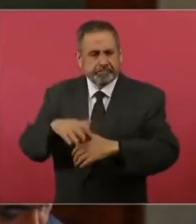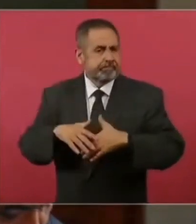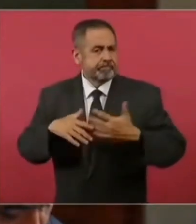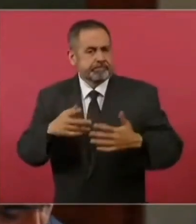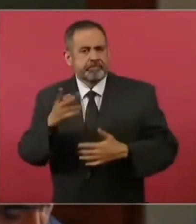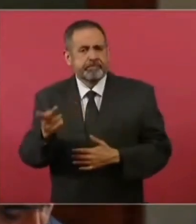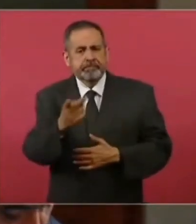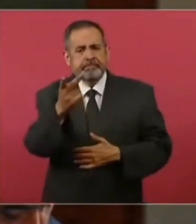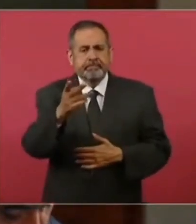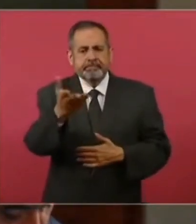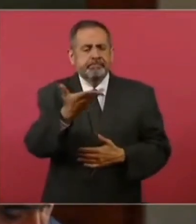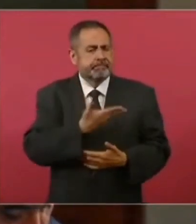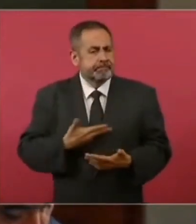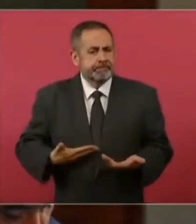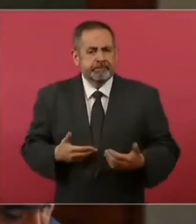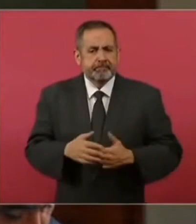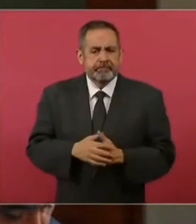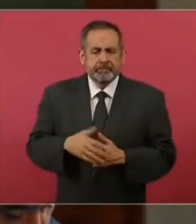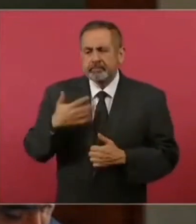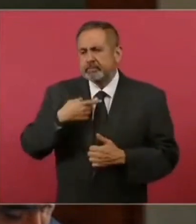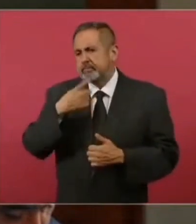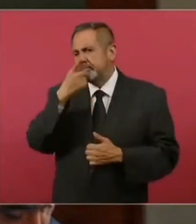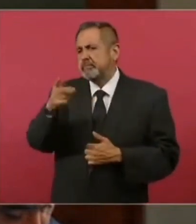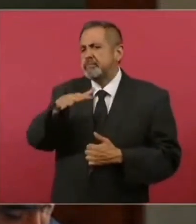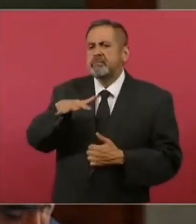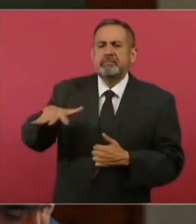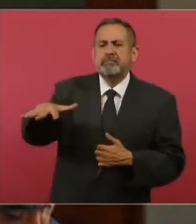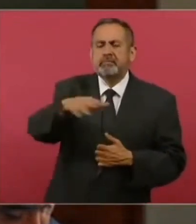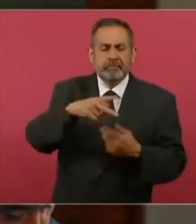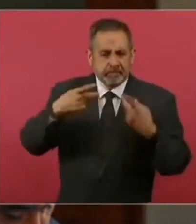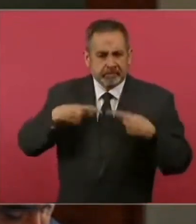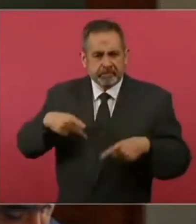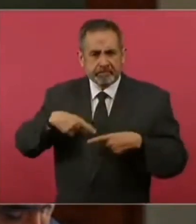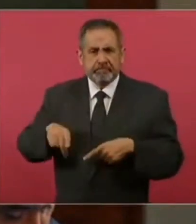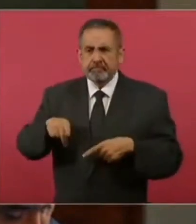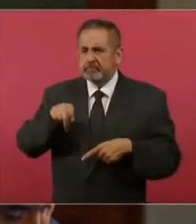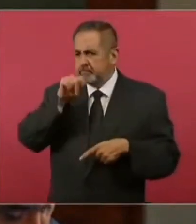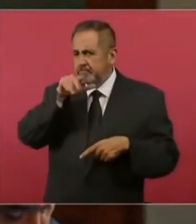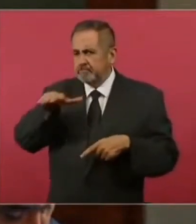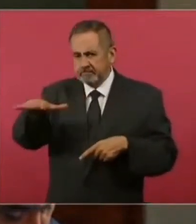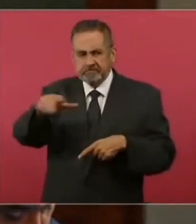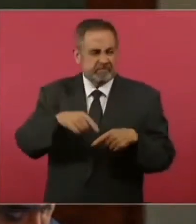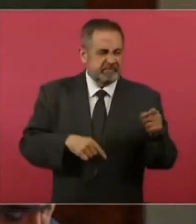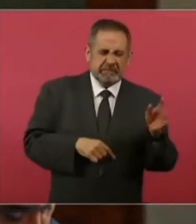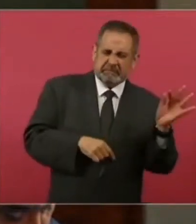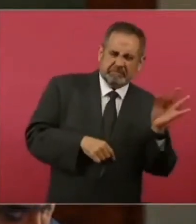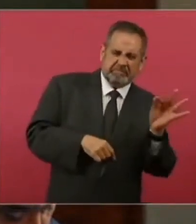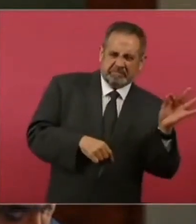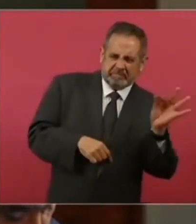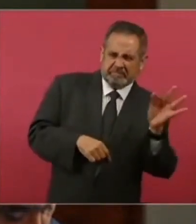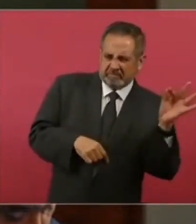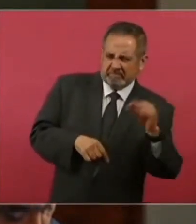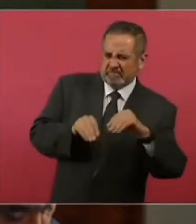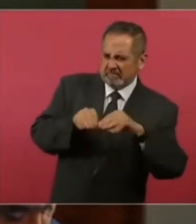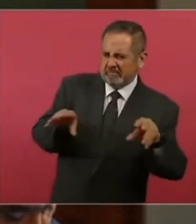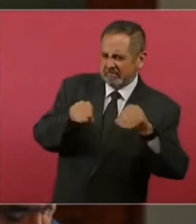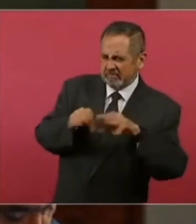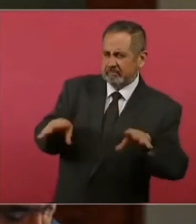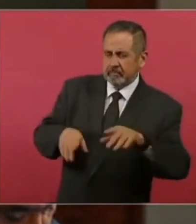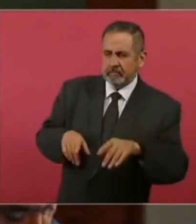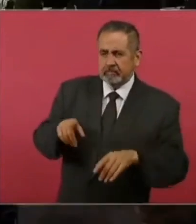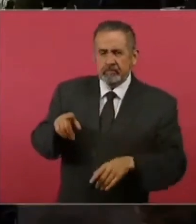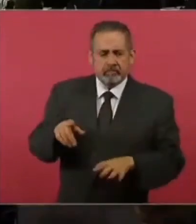pregunta sería, presidente, ¿qué le diría a los jaliscienses que están siendo bombardeados con esta campaña de